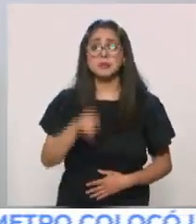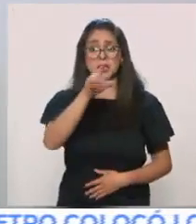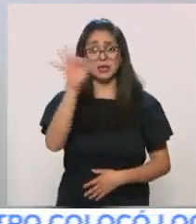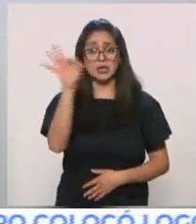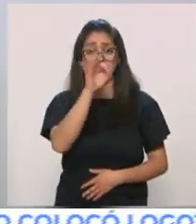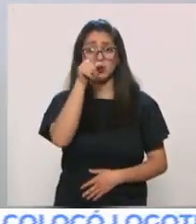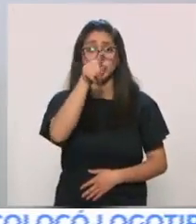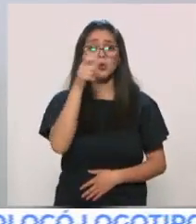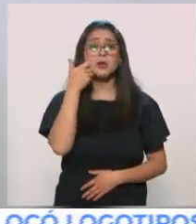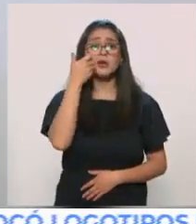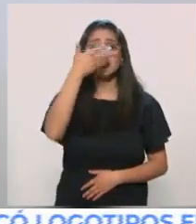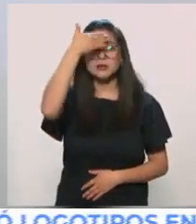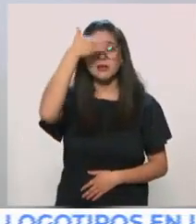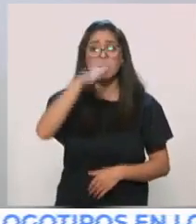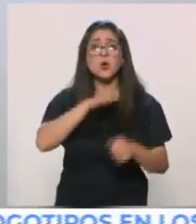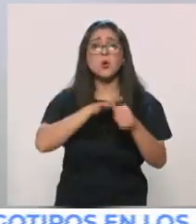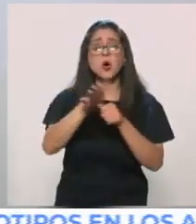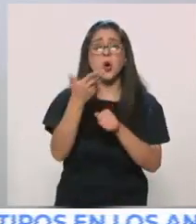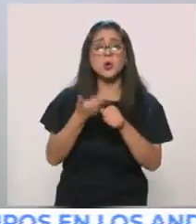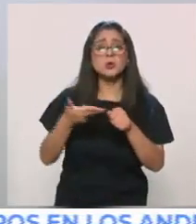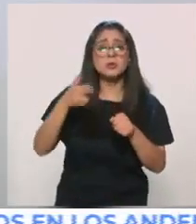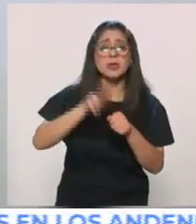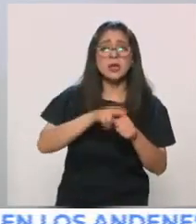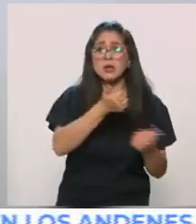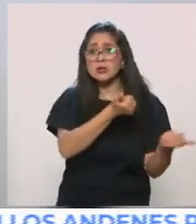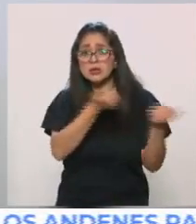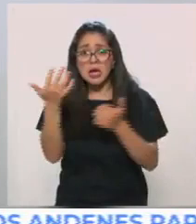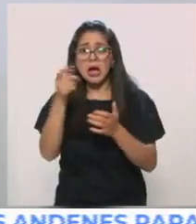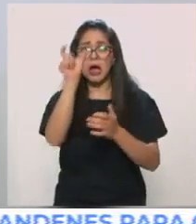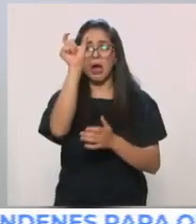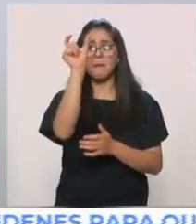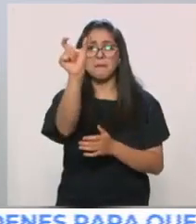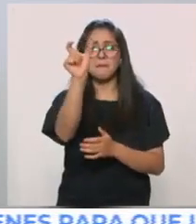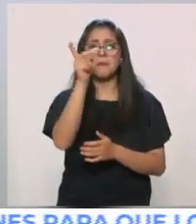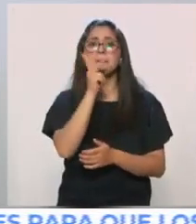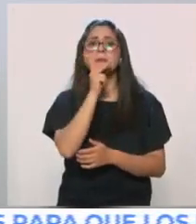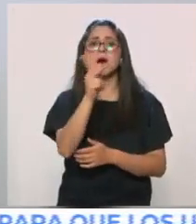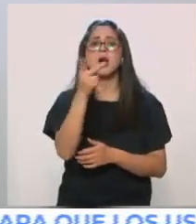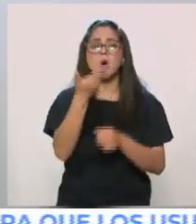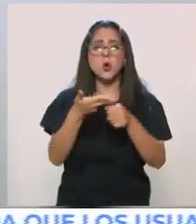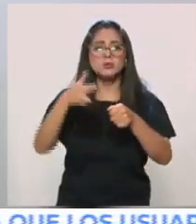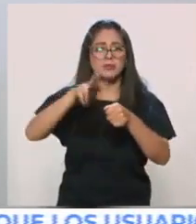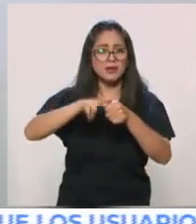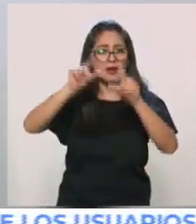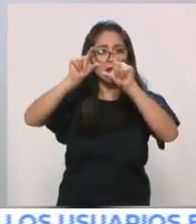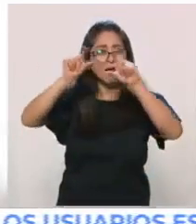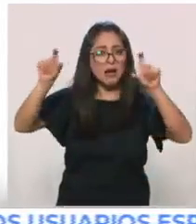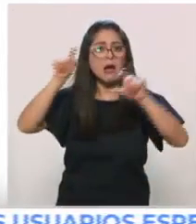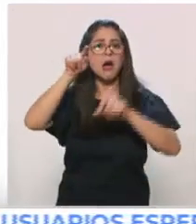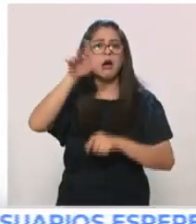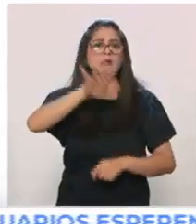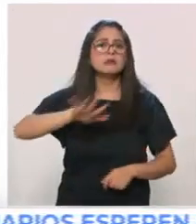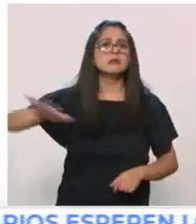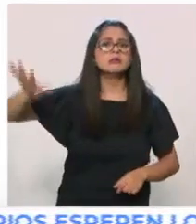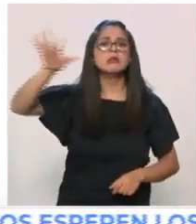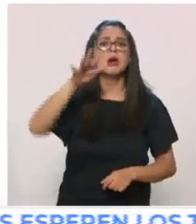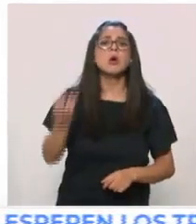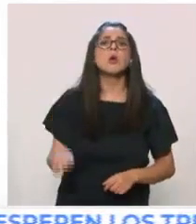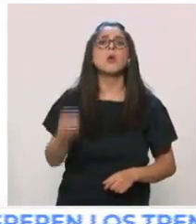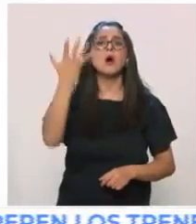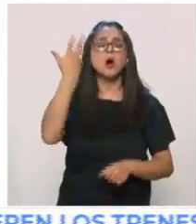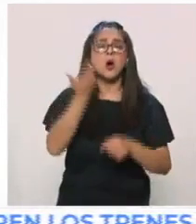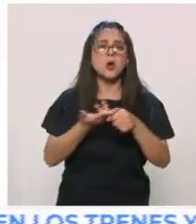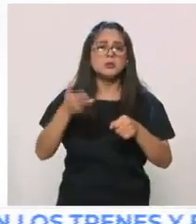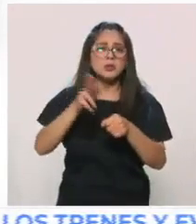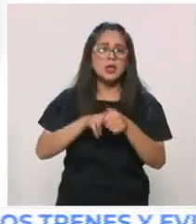le hacemos clic a donde dice hospitales y vemos aquí cada uno de los hospitales que se encuentran distribuidos dentro del área metropolitana del Valle de México.